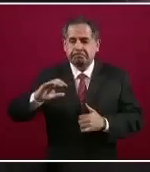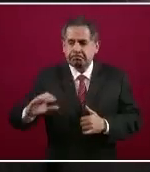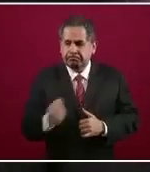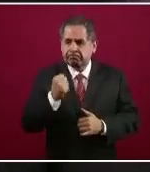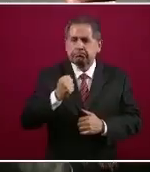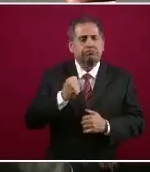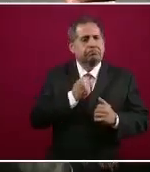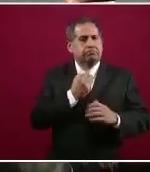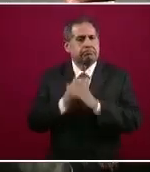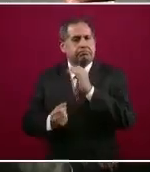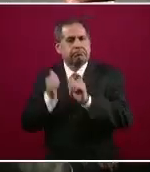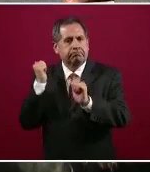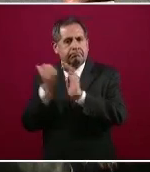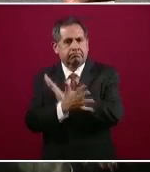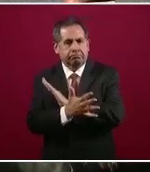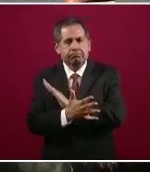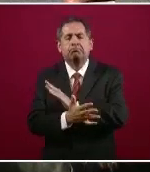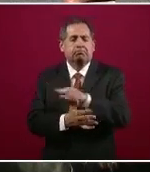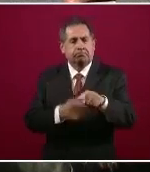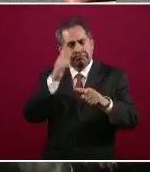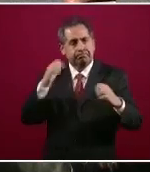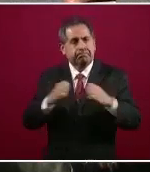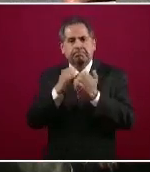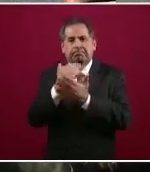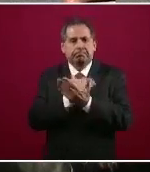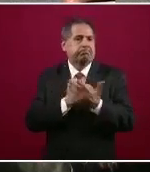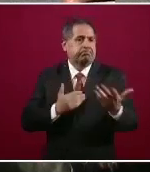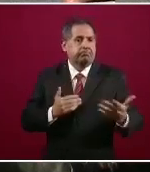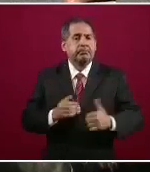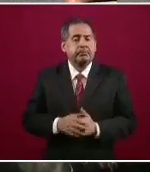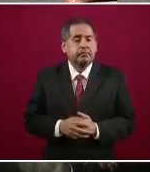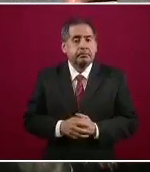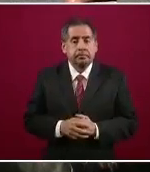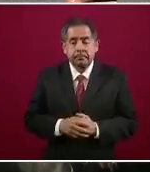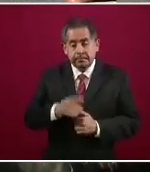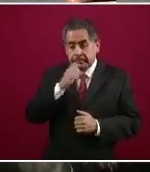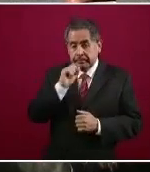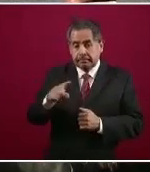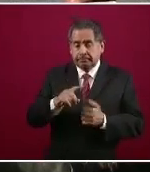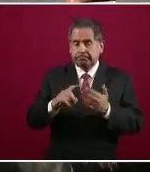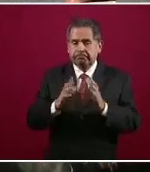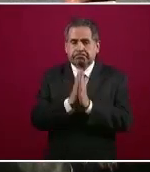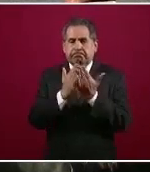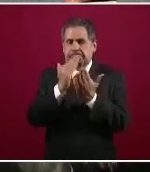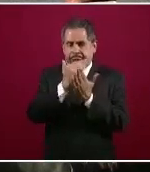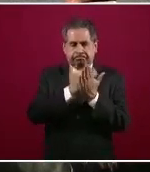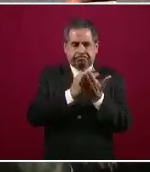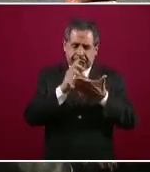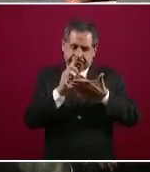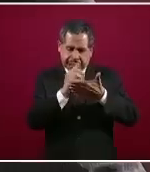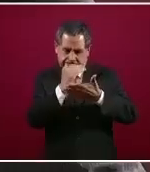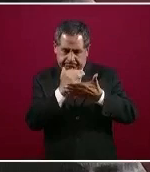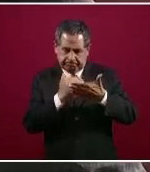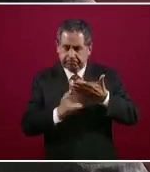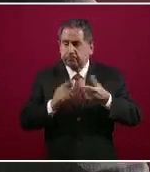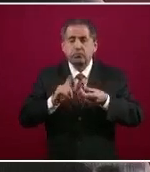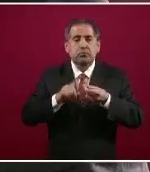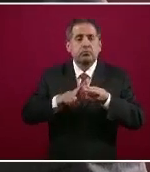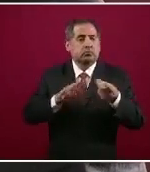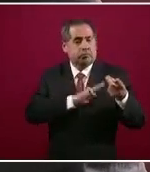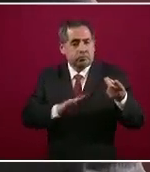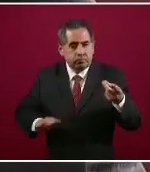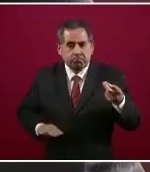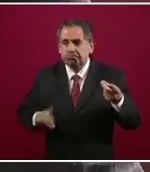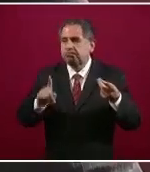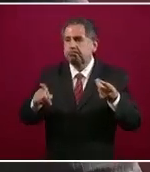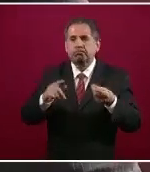de mejor forma el riesgo. Y por último, un directorio de mi unidad de protección civil municipal, de